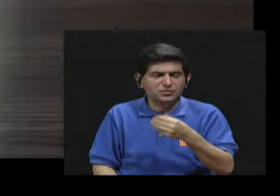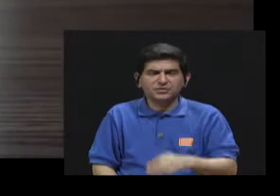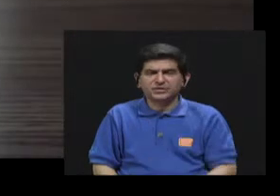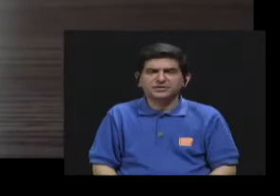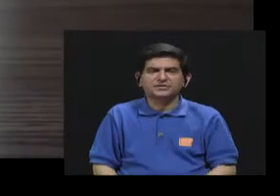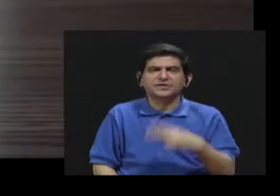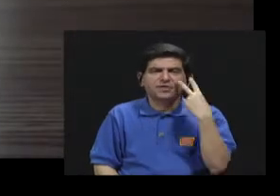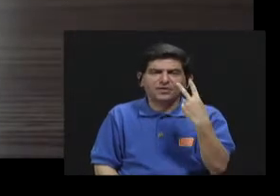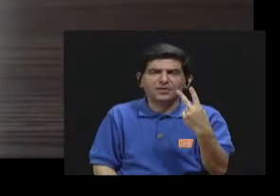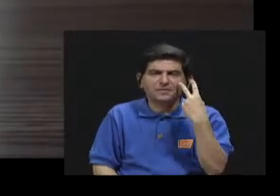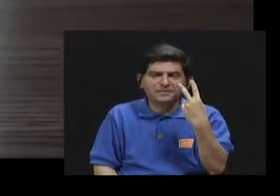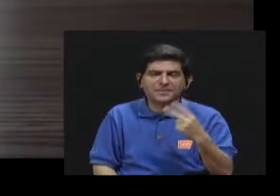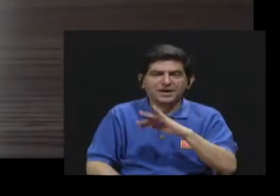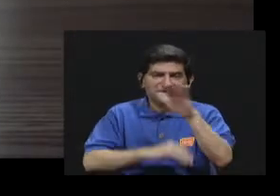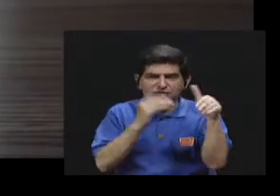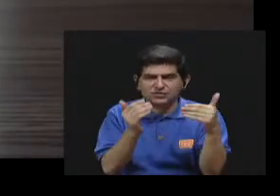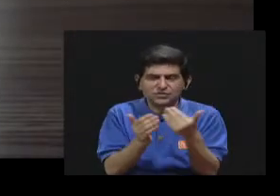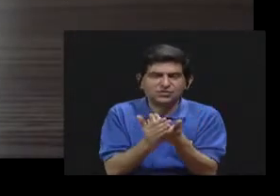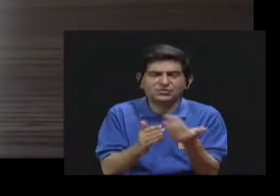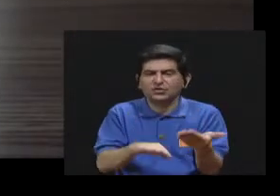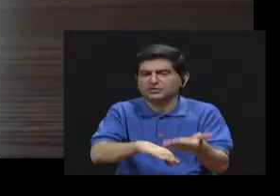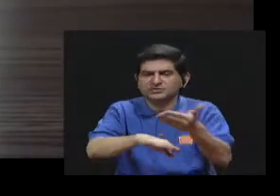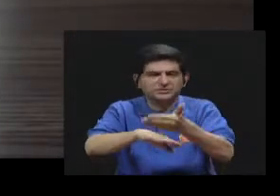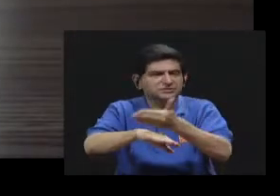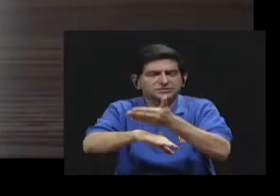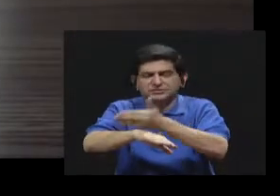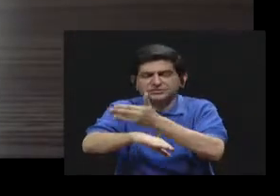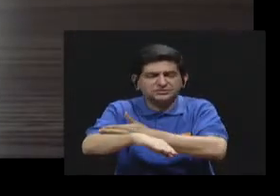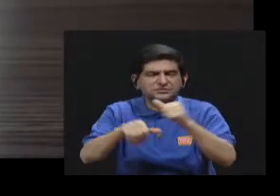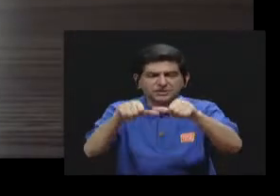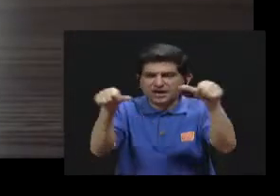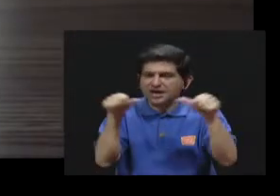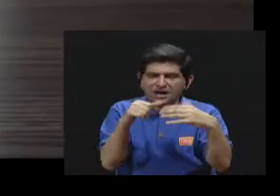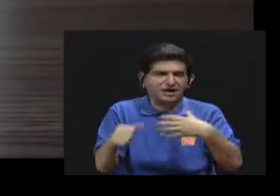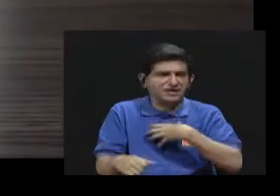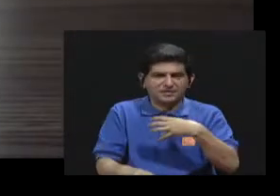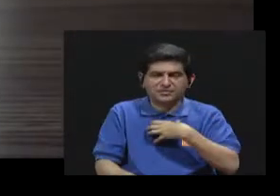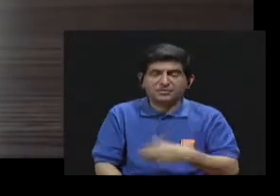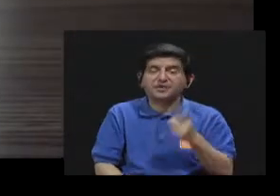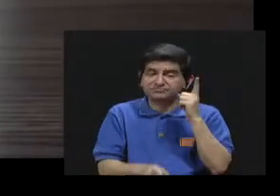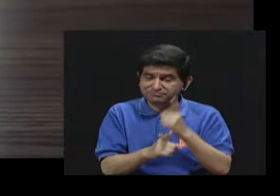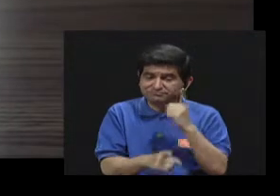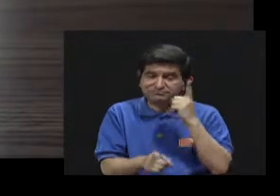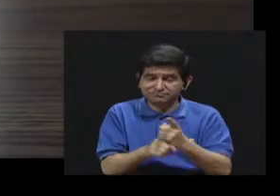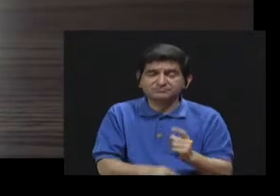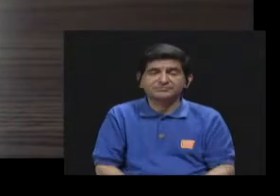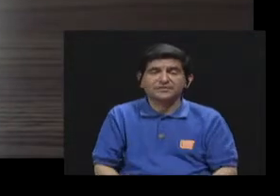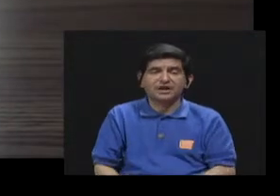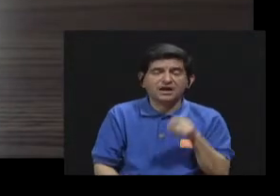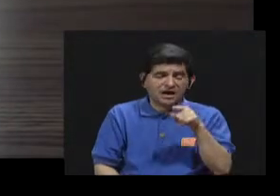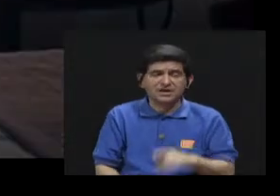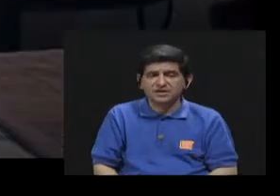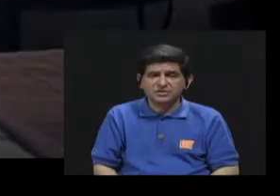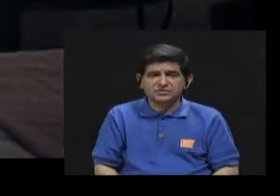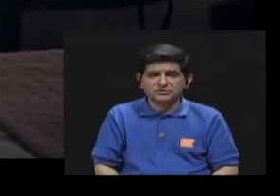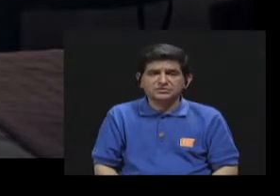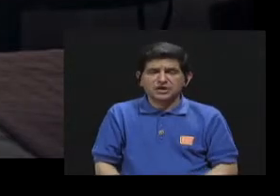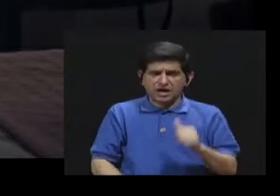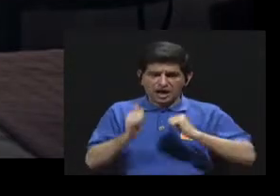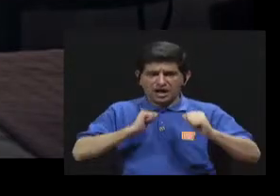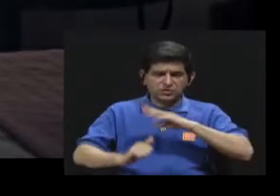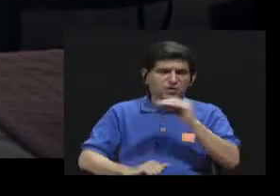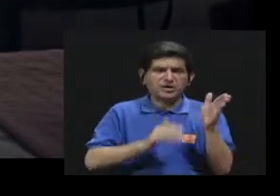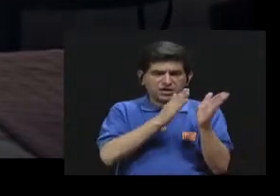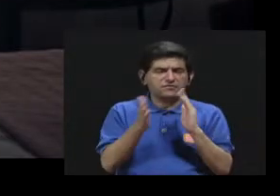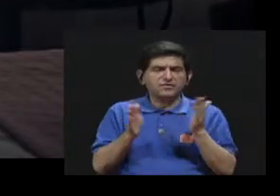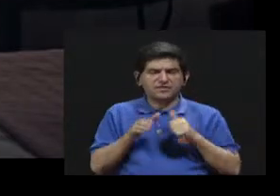cómo van todos avanzando en sus áreas, ¿no? Así es. Sigue actuando y formándose, uh-huh, también,